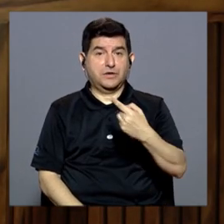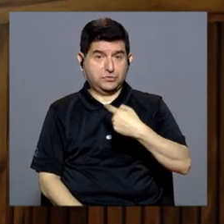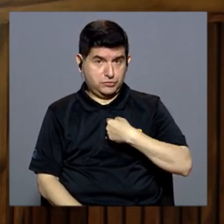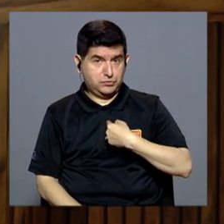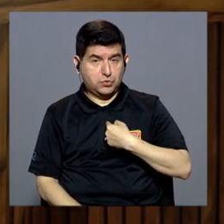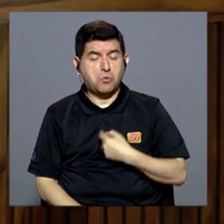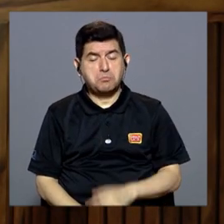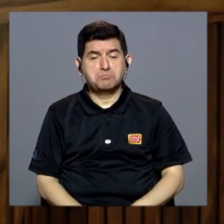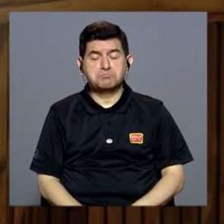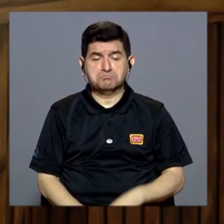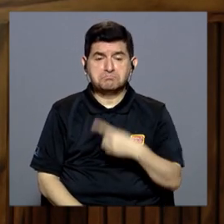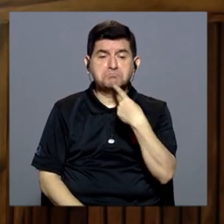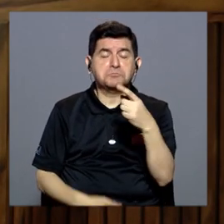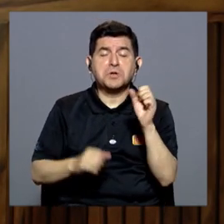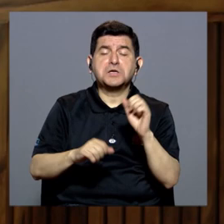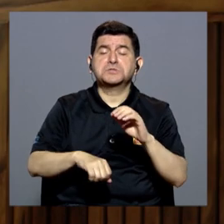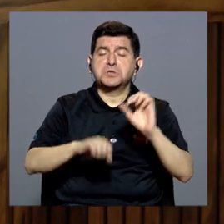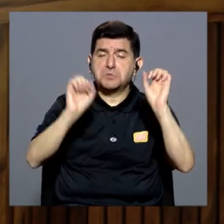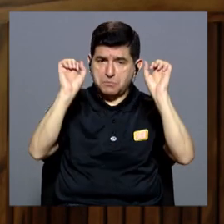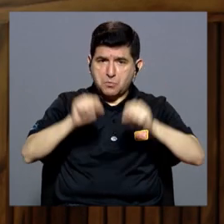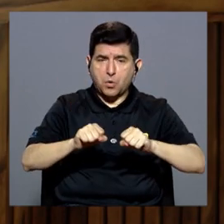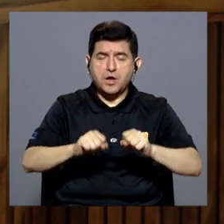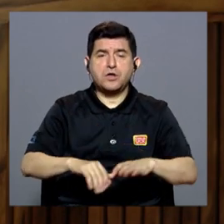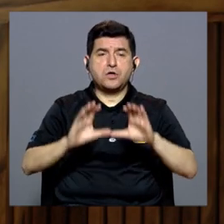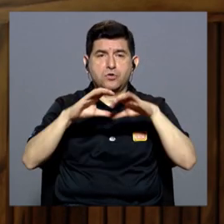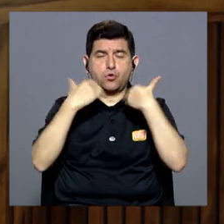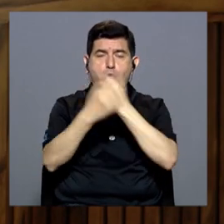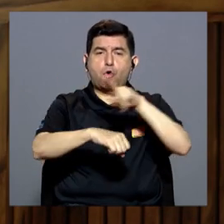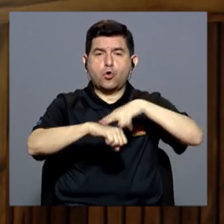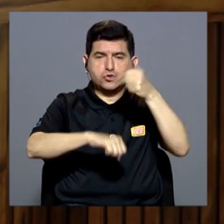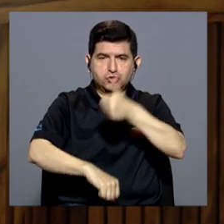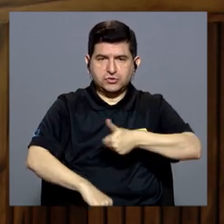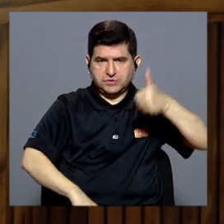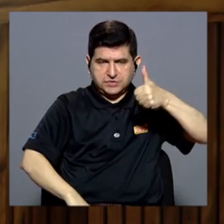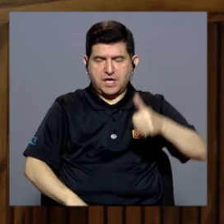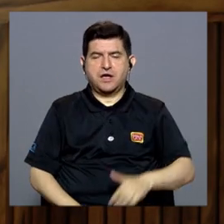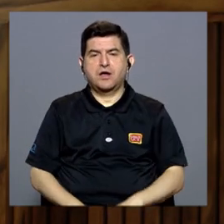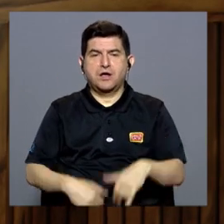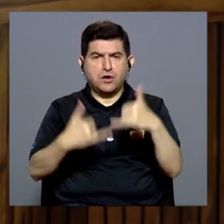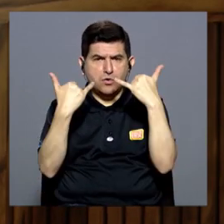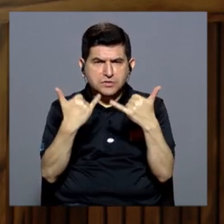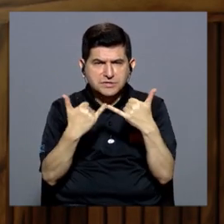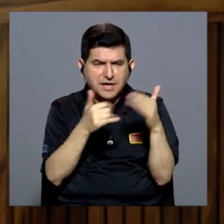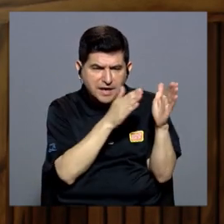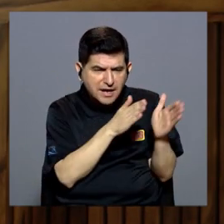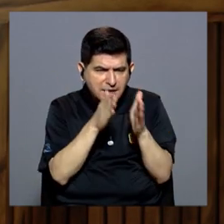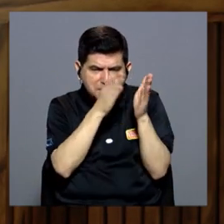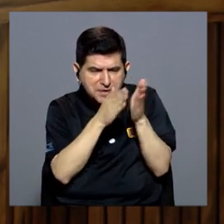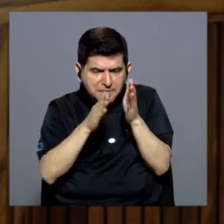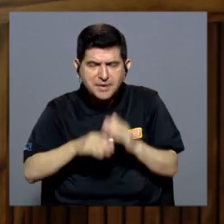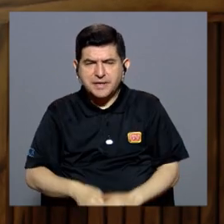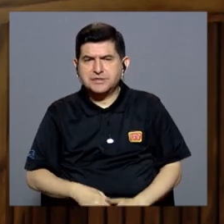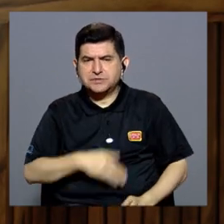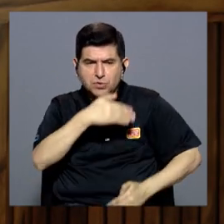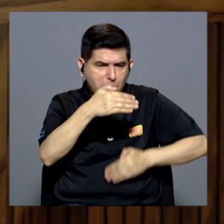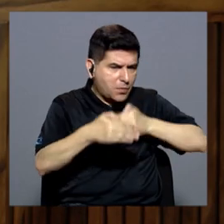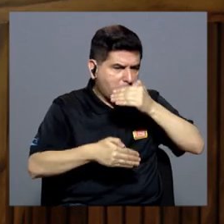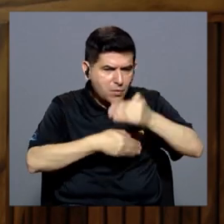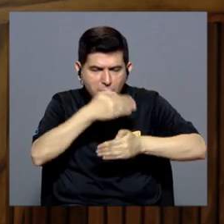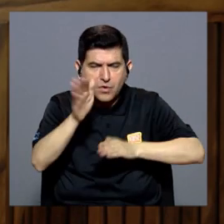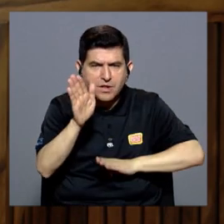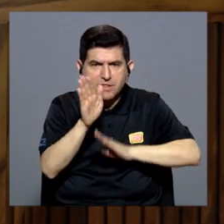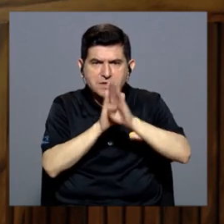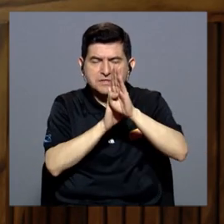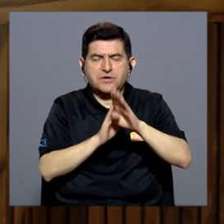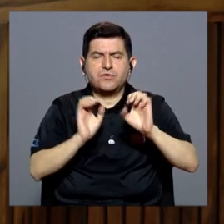puedo compartirles que el Consejo Nacional de Rectores ha elaborado una hoja de ruta para el desarrollo de